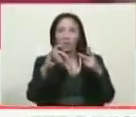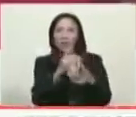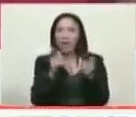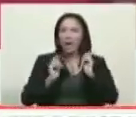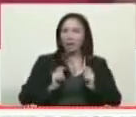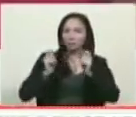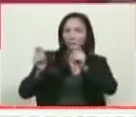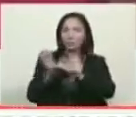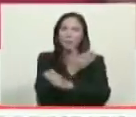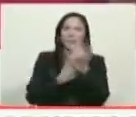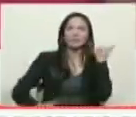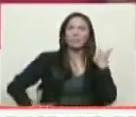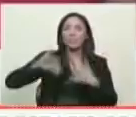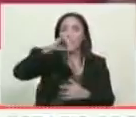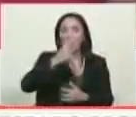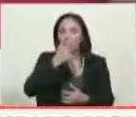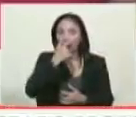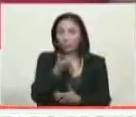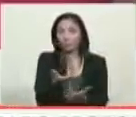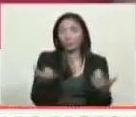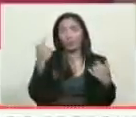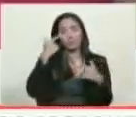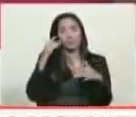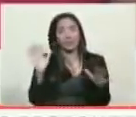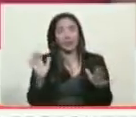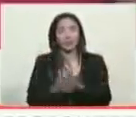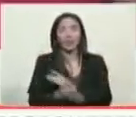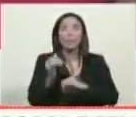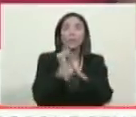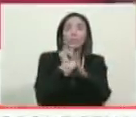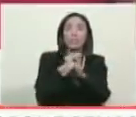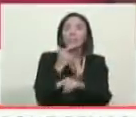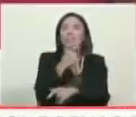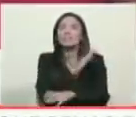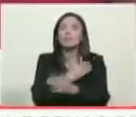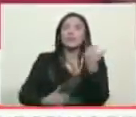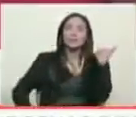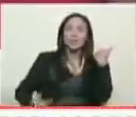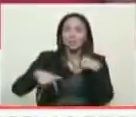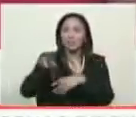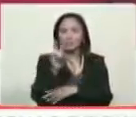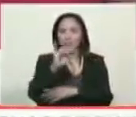por Wikipedia, creo que se llama eso.